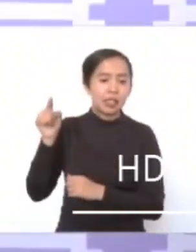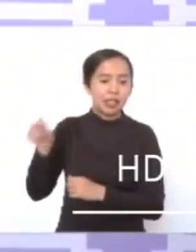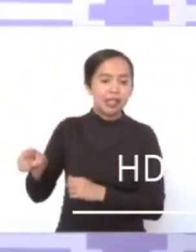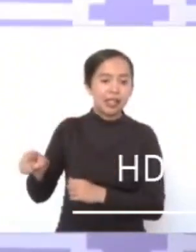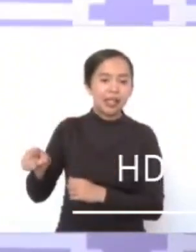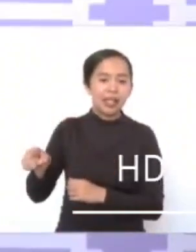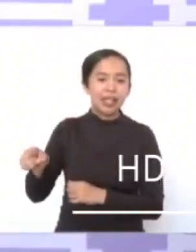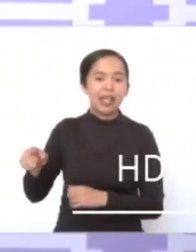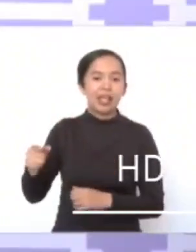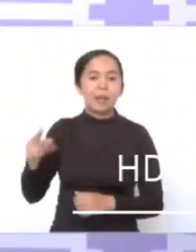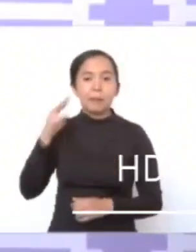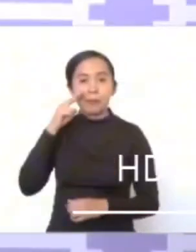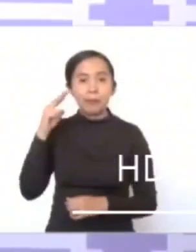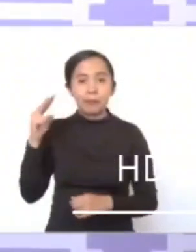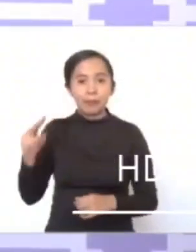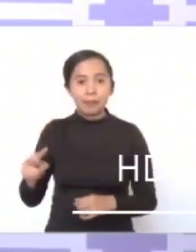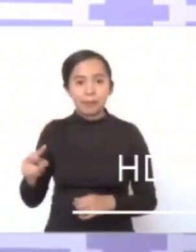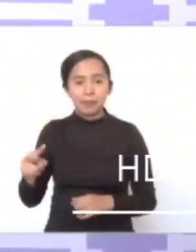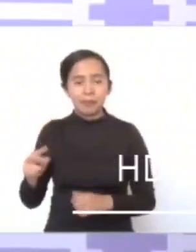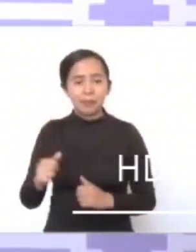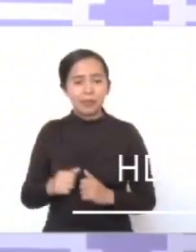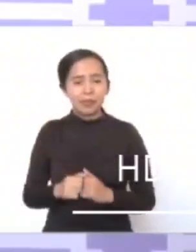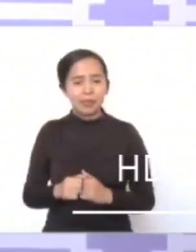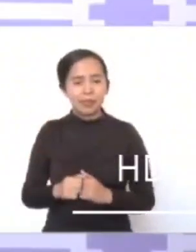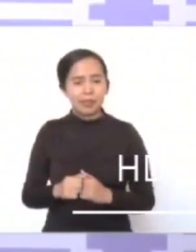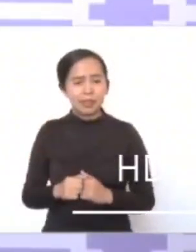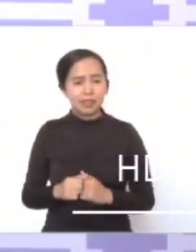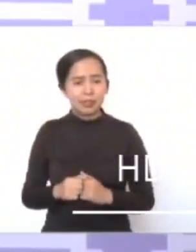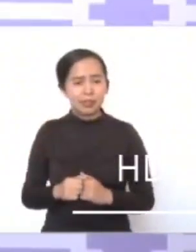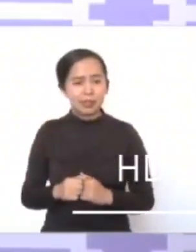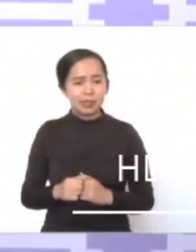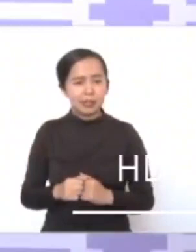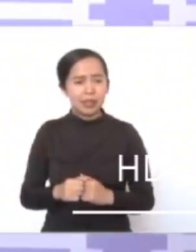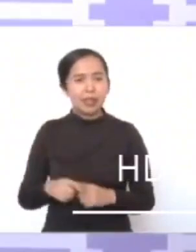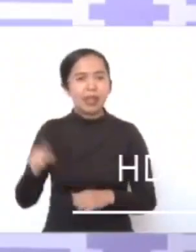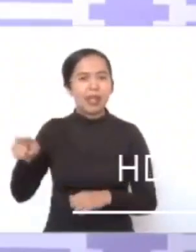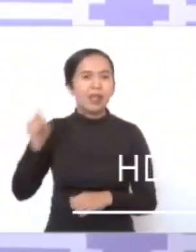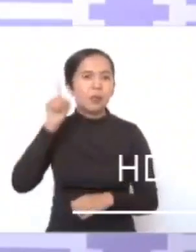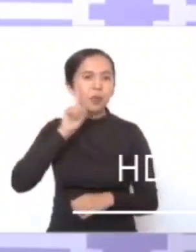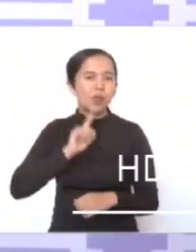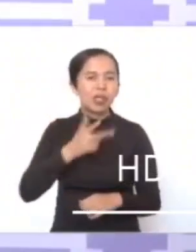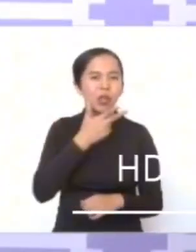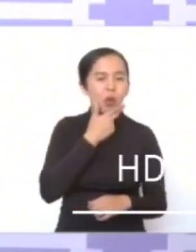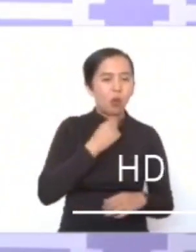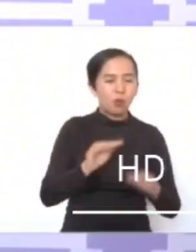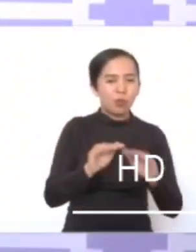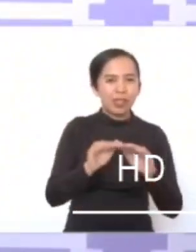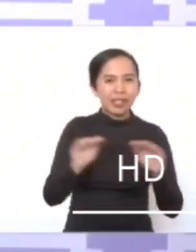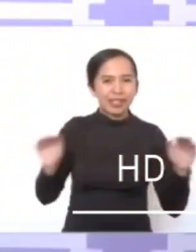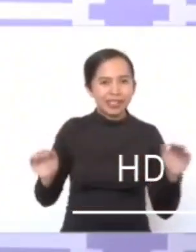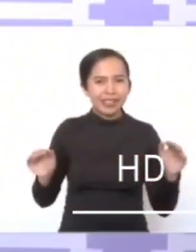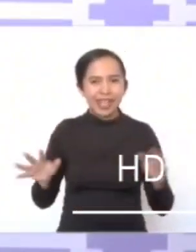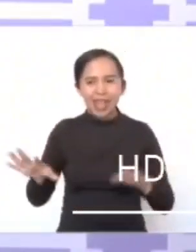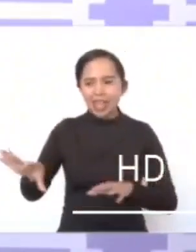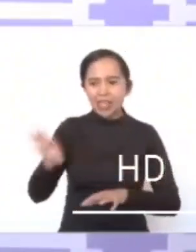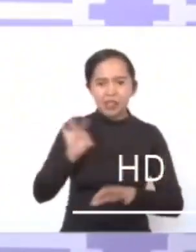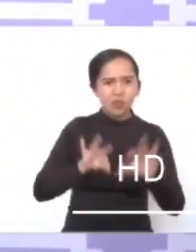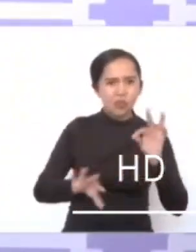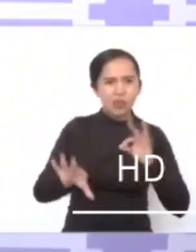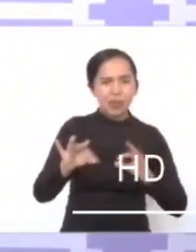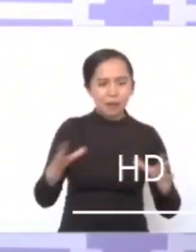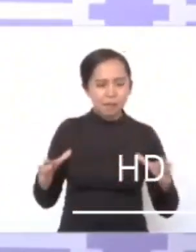que se planteó la paridad de mujeres y hombres en los órganos de representación